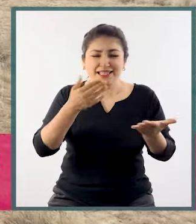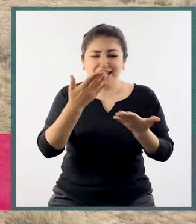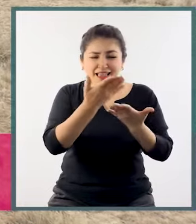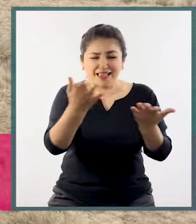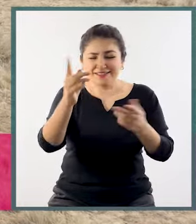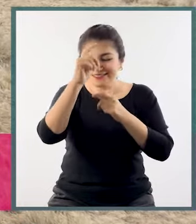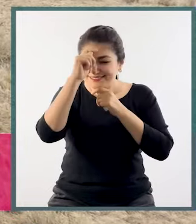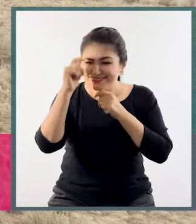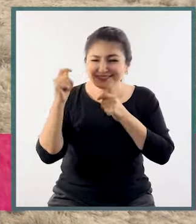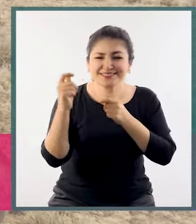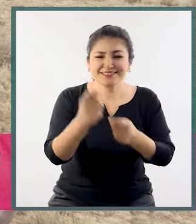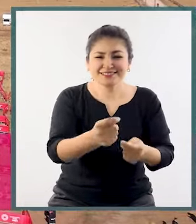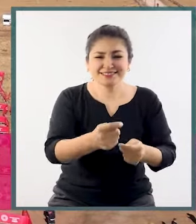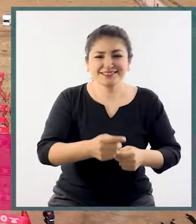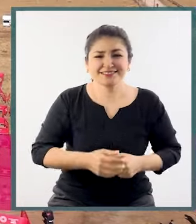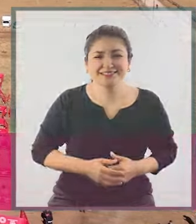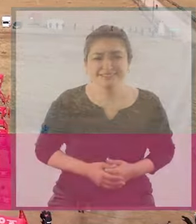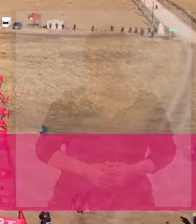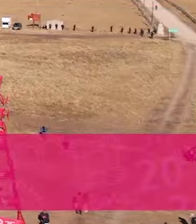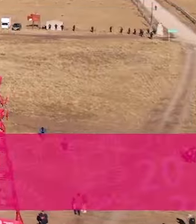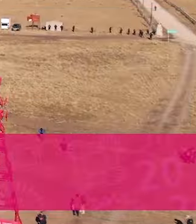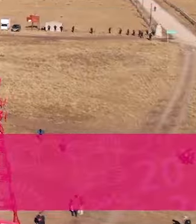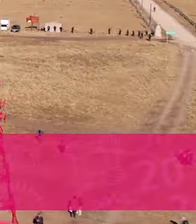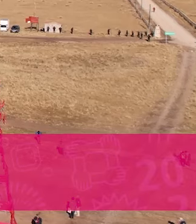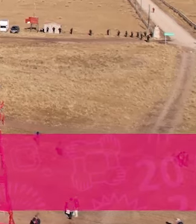importante celebración.